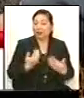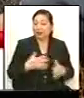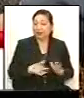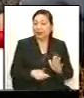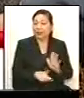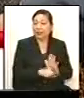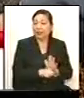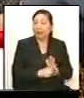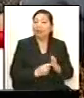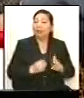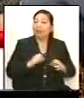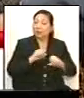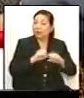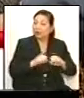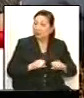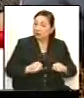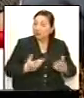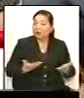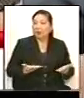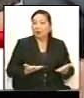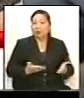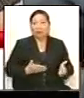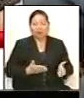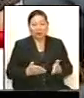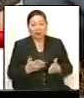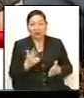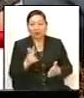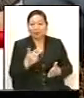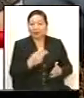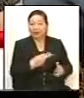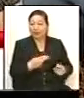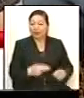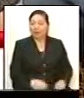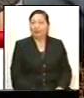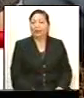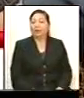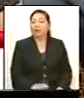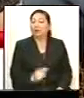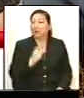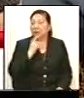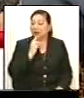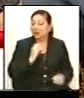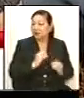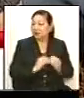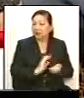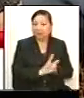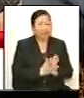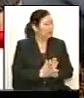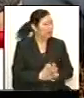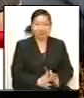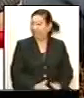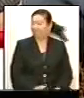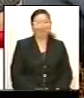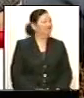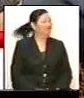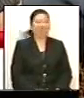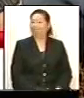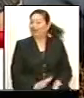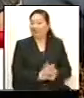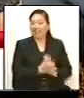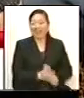ley de cabotaje, tenemos ya una carretera de 3.000 kilómetros hecha que no necesita mantenimiento, ni señalización, ni